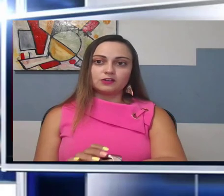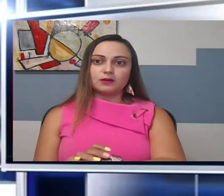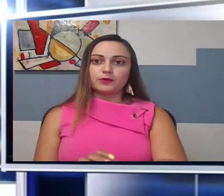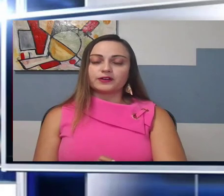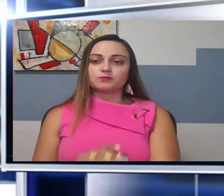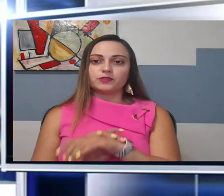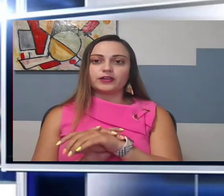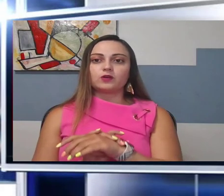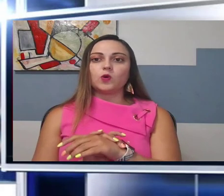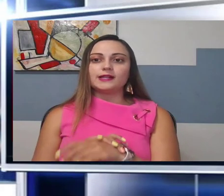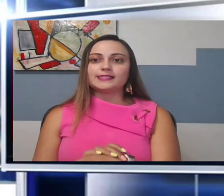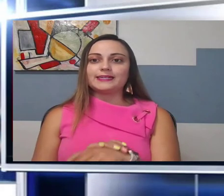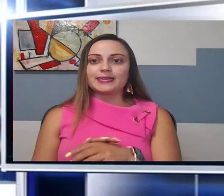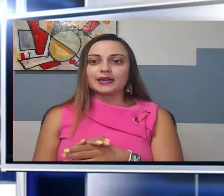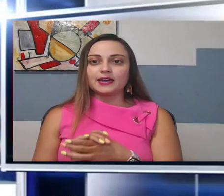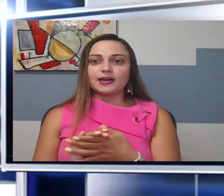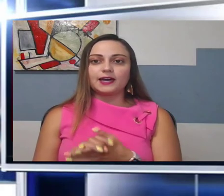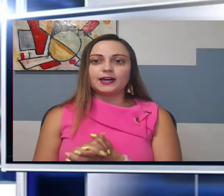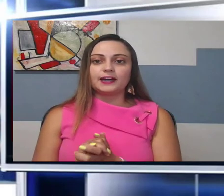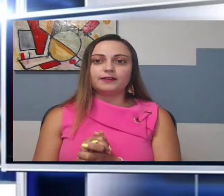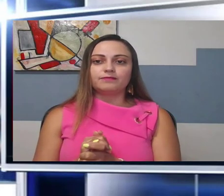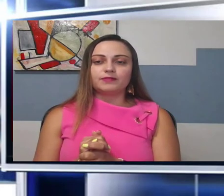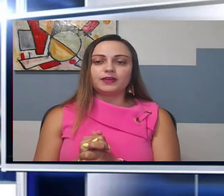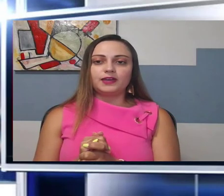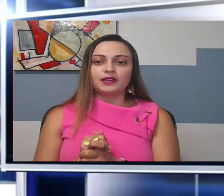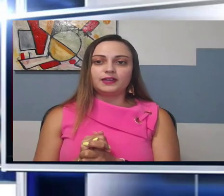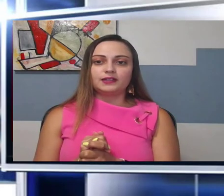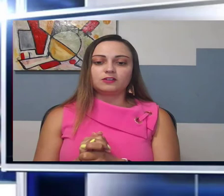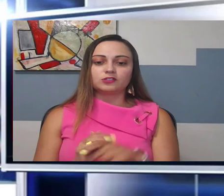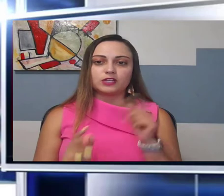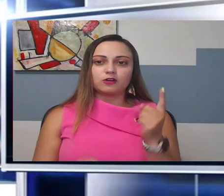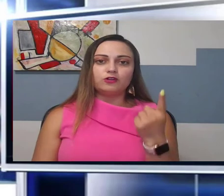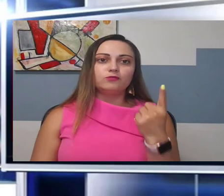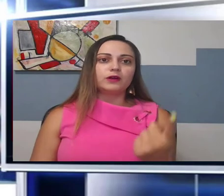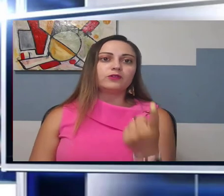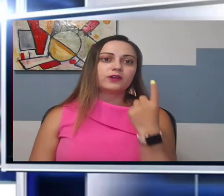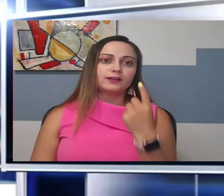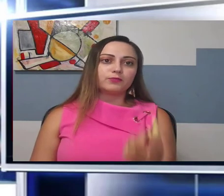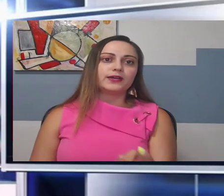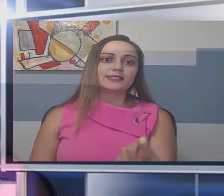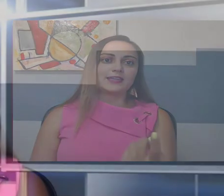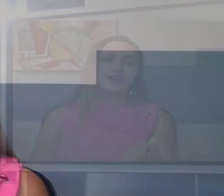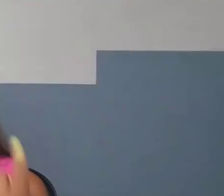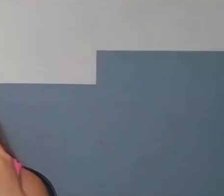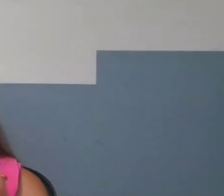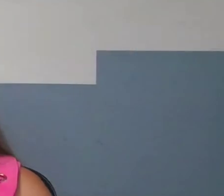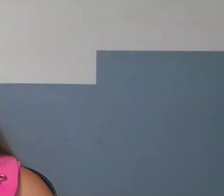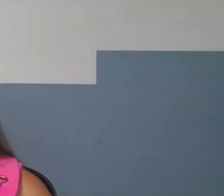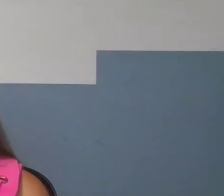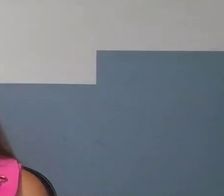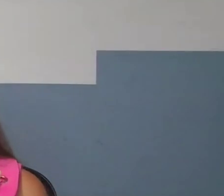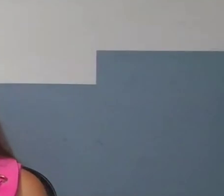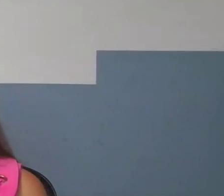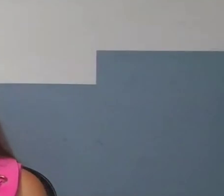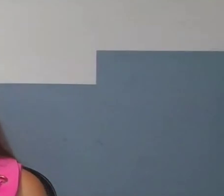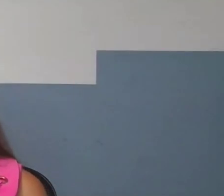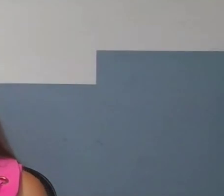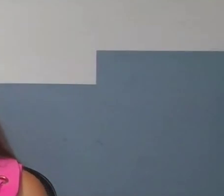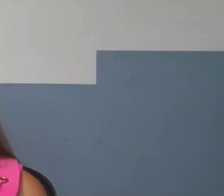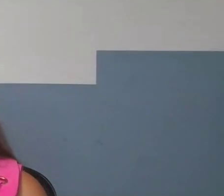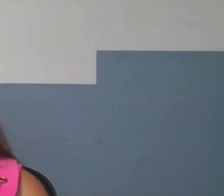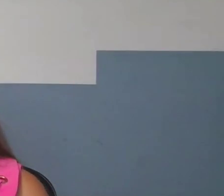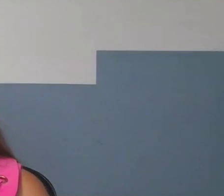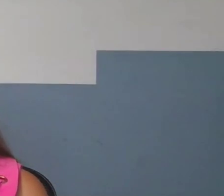gente a ver si no la puedo responder. ¿Cuál sería el consejo número uno que le puedes dar a una persona que es